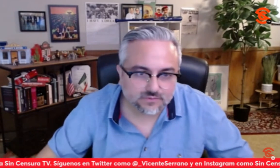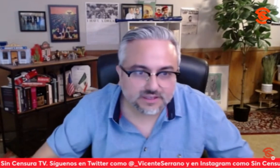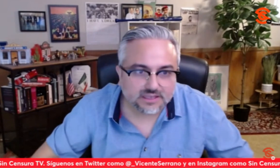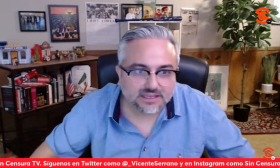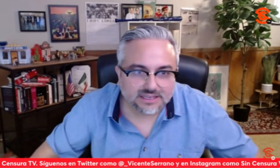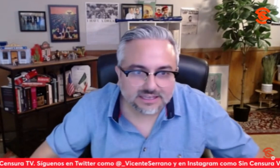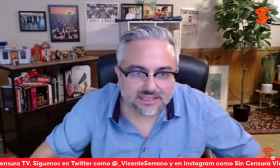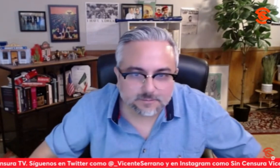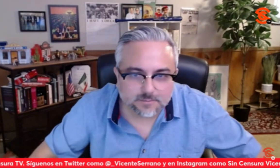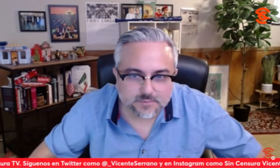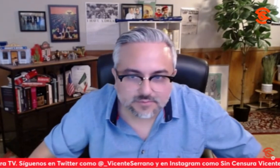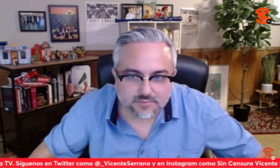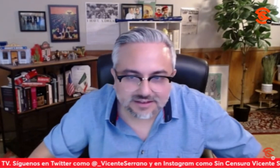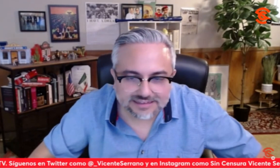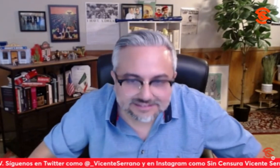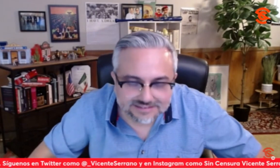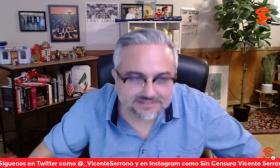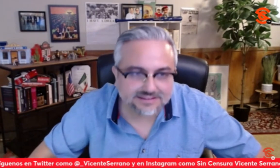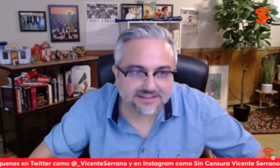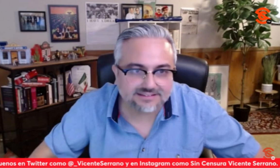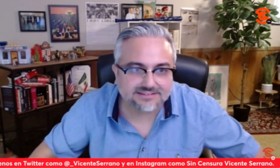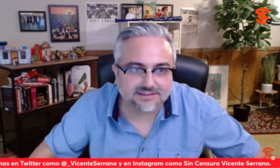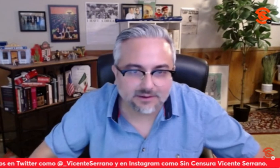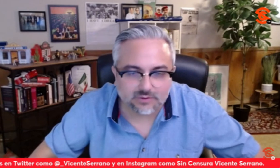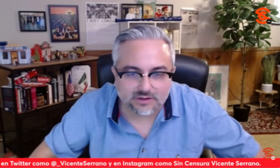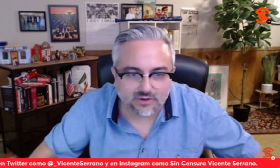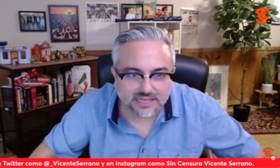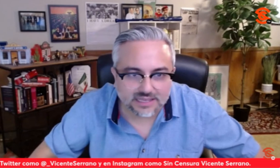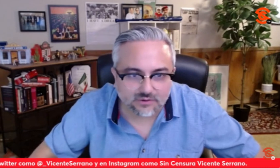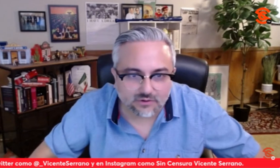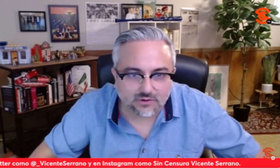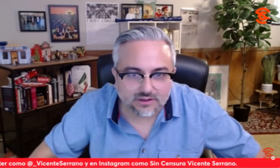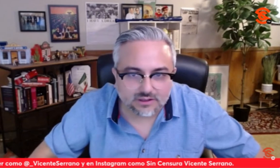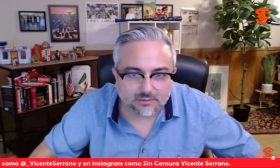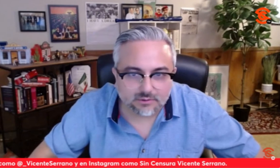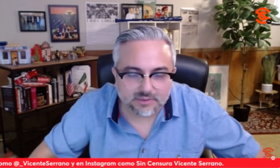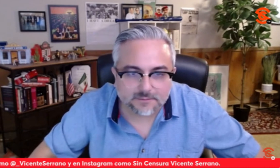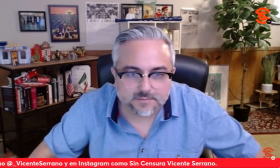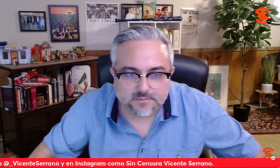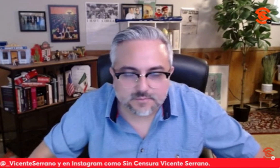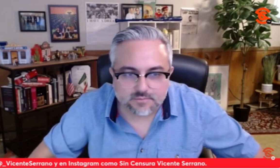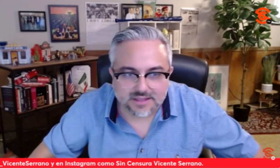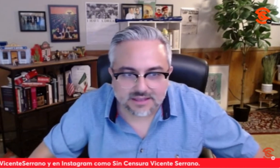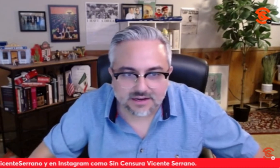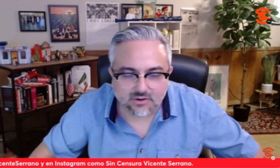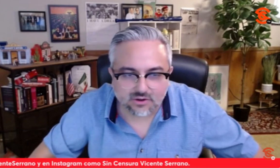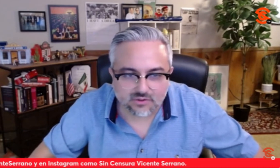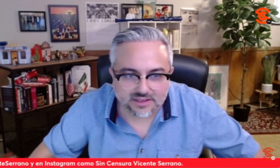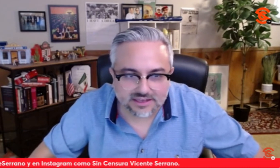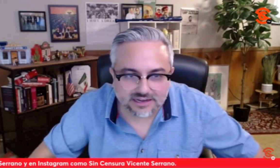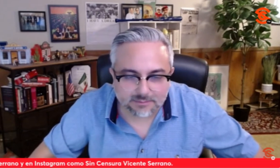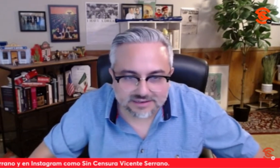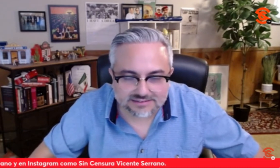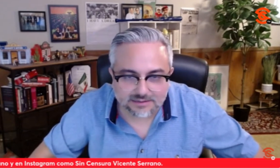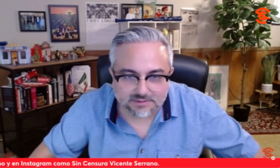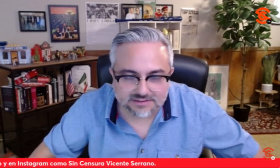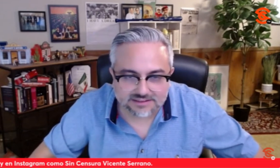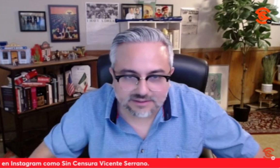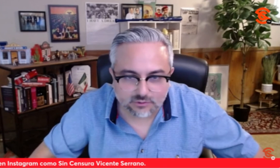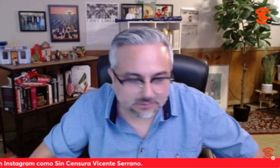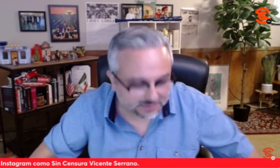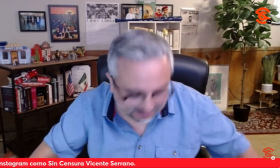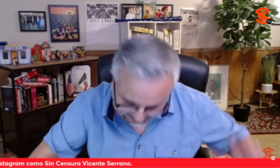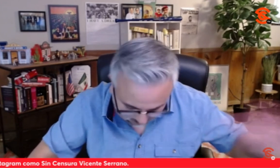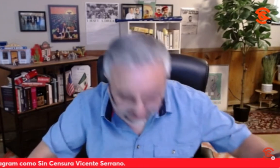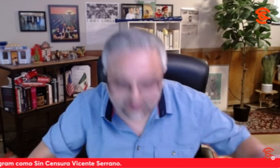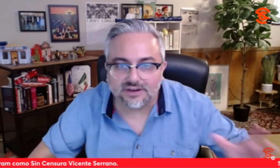planteamientos. Y le insiste en que si se va a reunir con ella, ¿no? Pero mire, luego de que la ministra presidenta